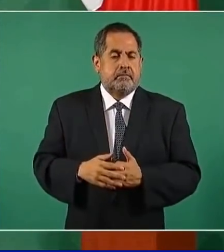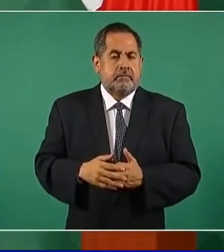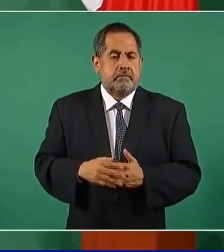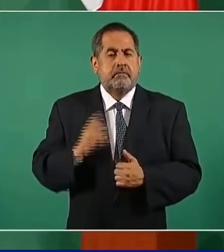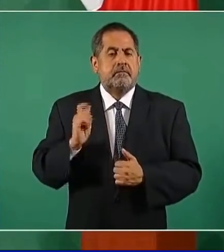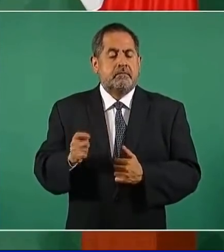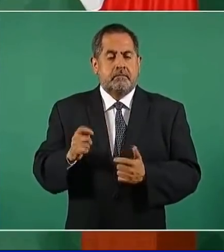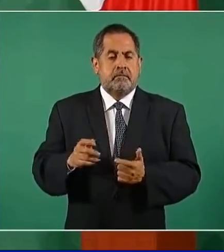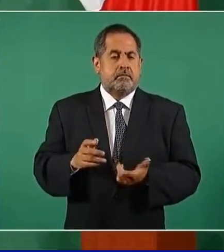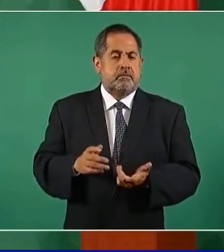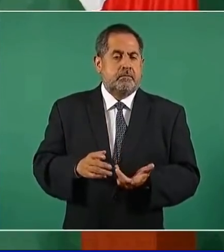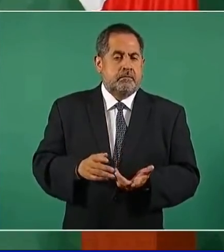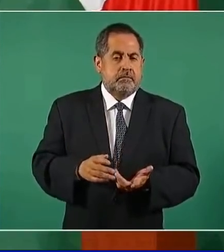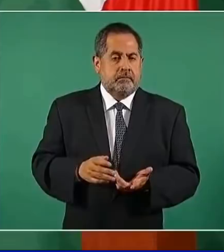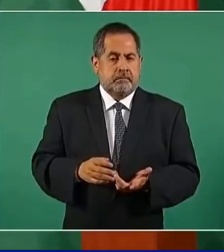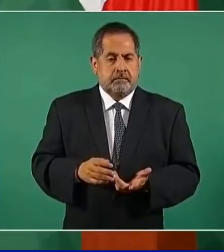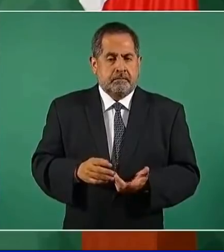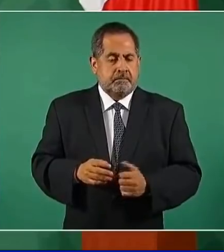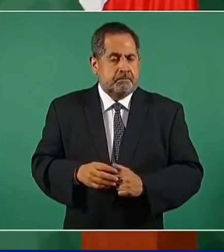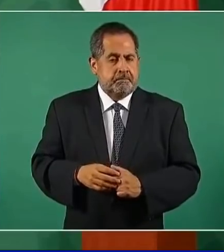que si no